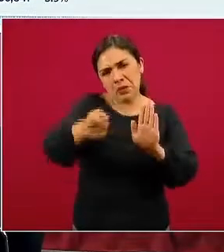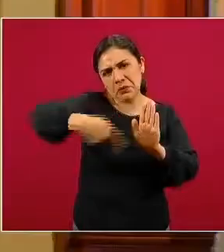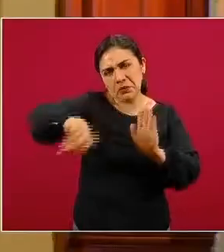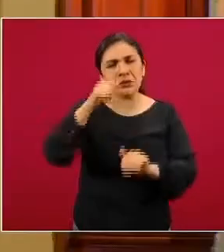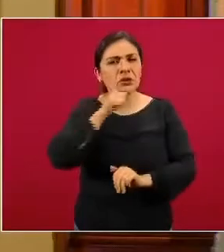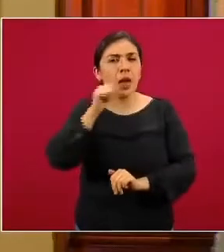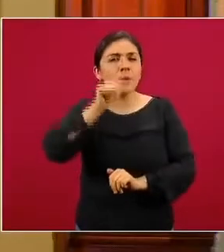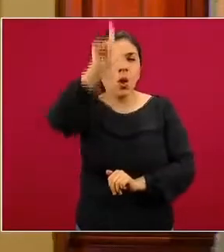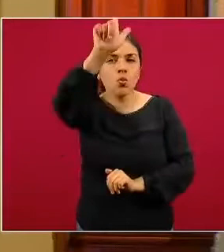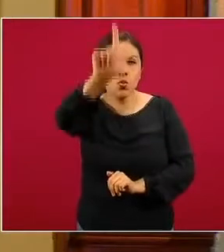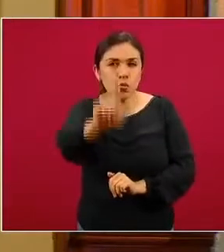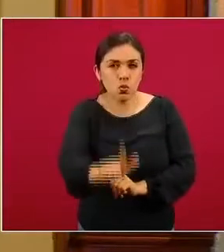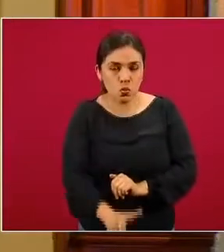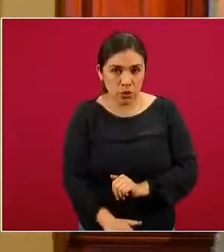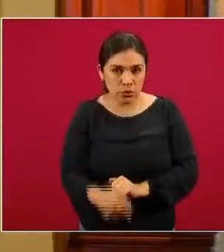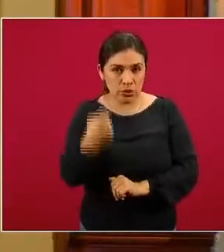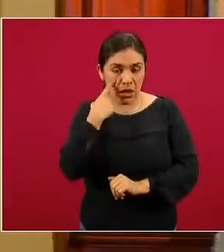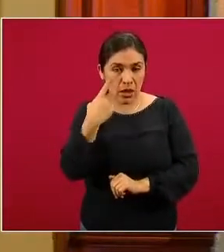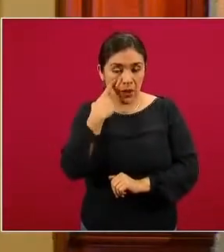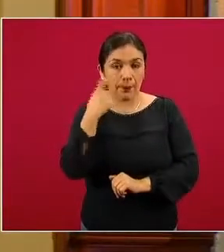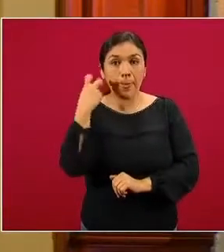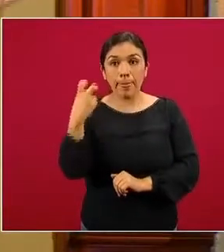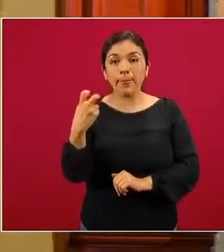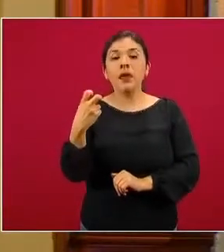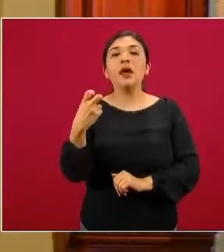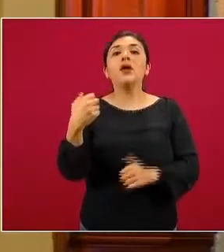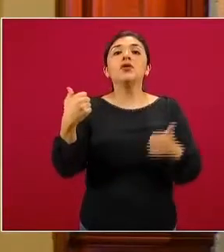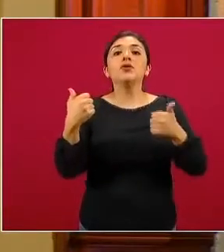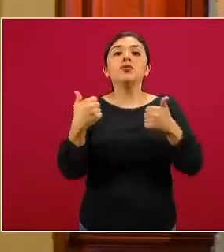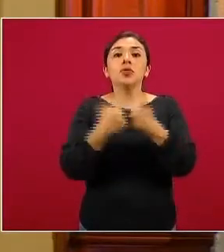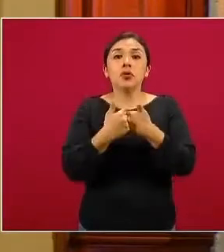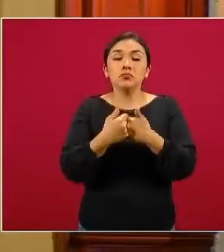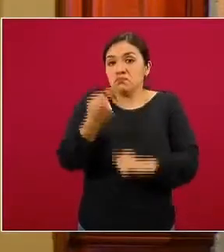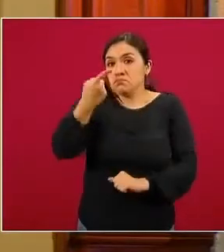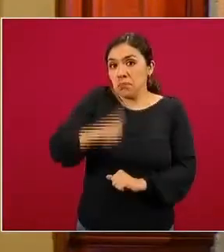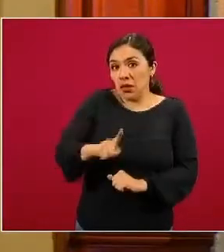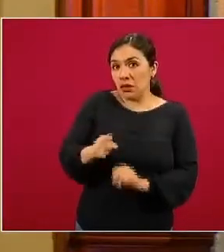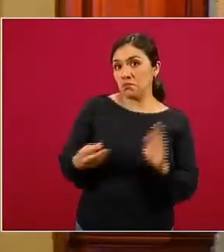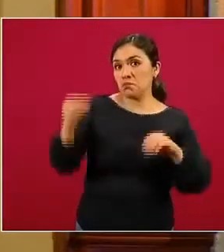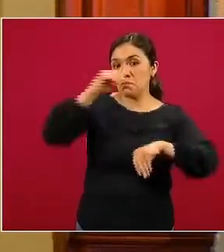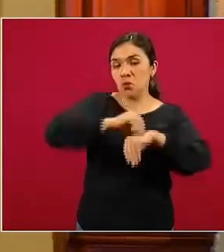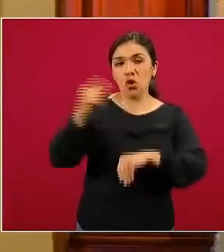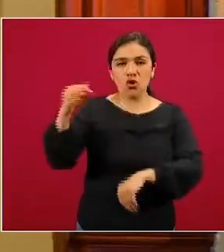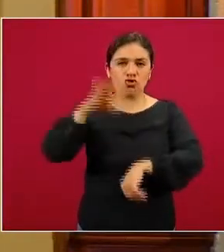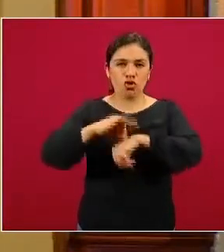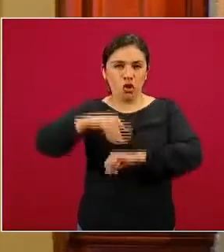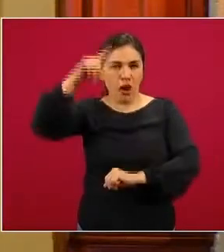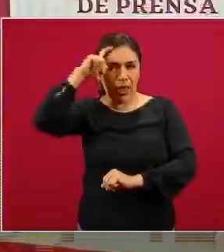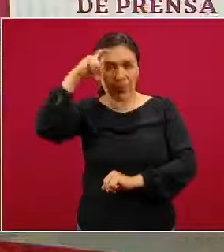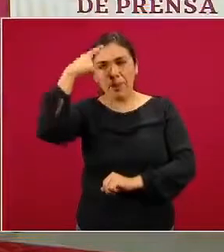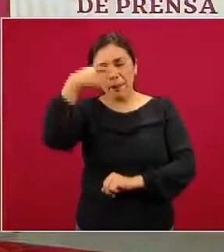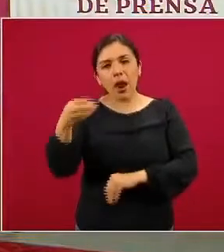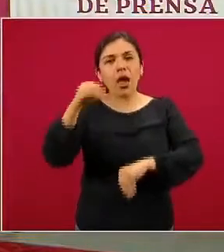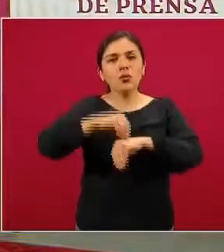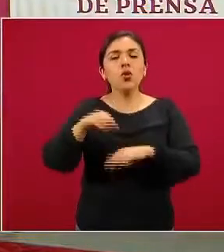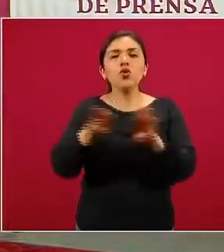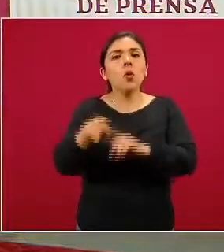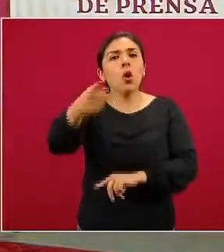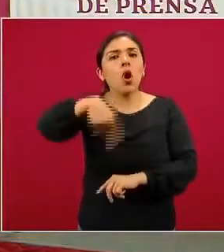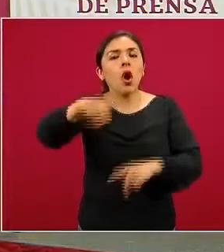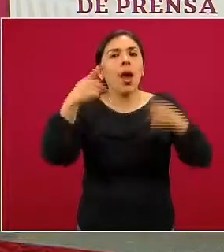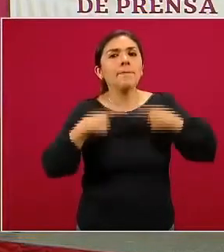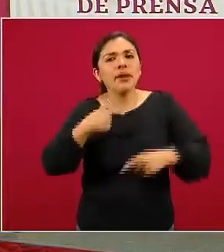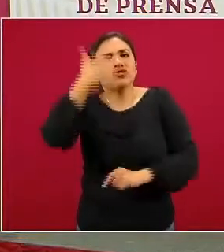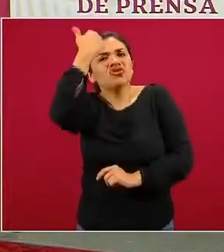los lunes. La instruyó colocar el doctor Hugo López-Gatell en función de mantener a la